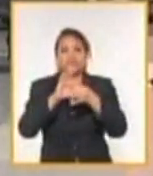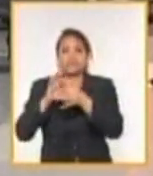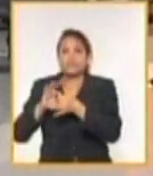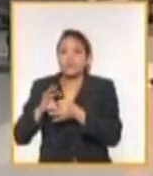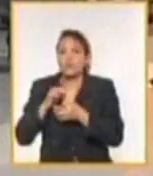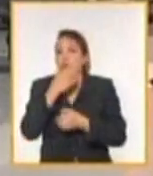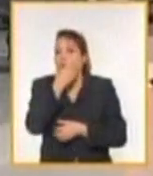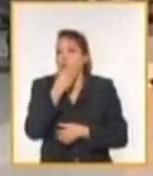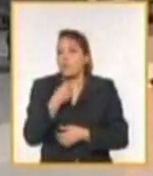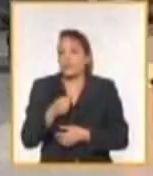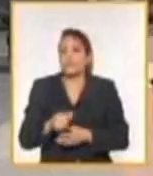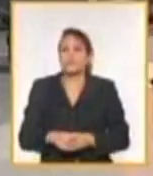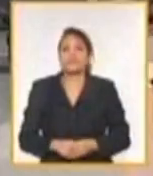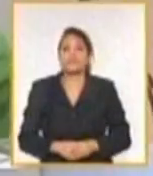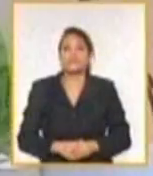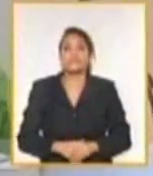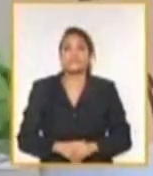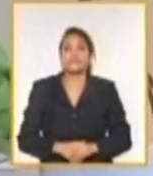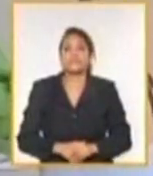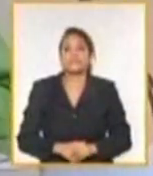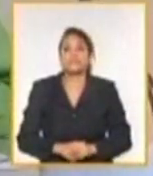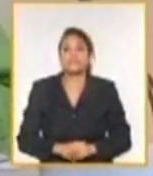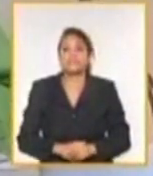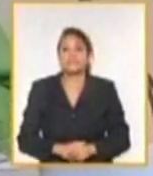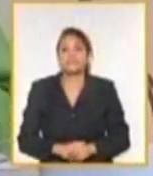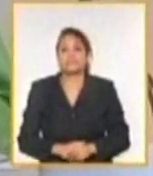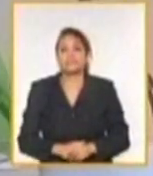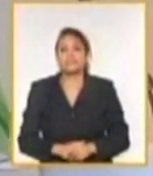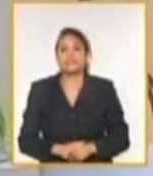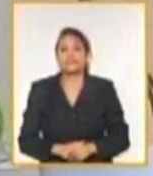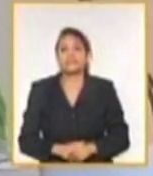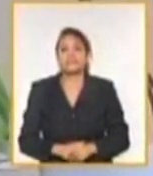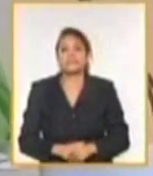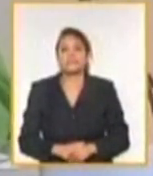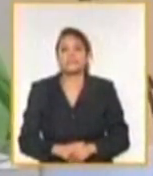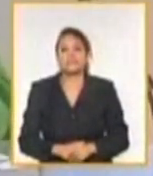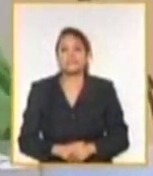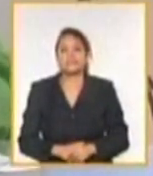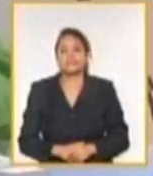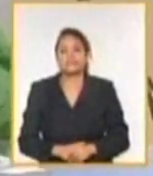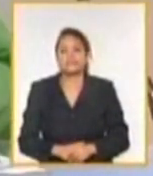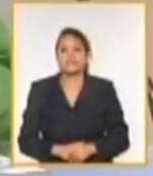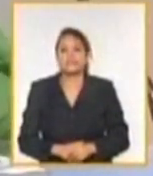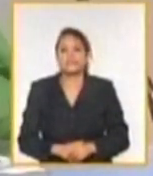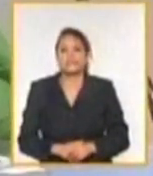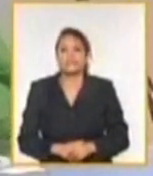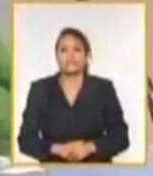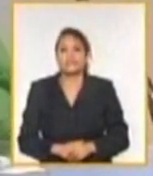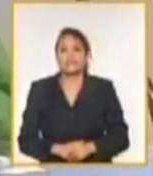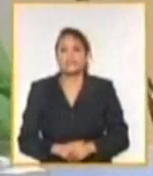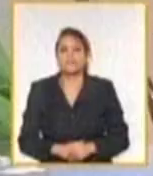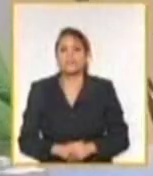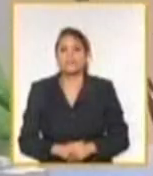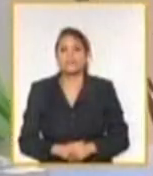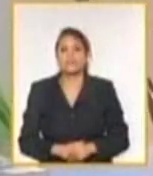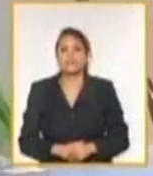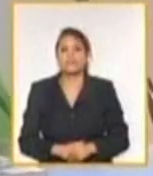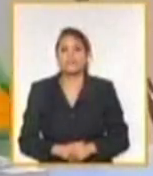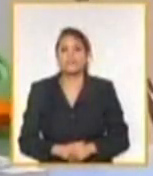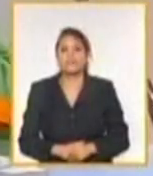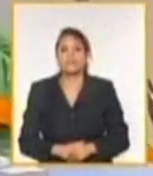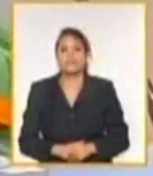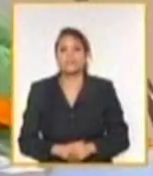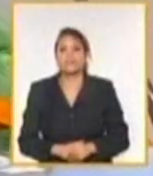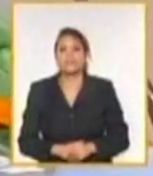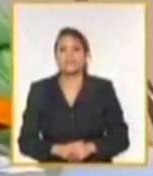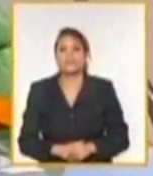de hoy? Sí, Randy. Bueno, yo creo que Ubieta lo decía. Estamos ante un hombre que el